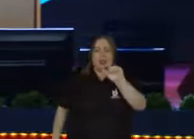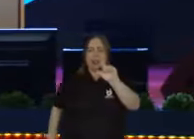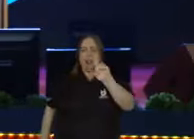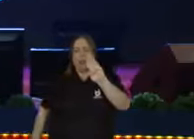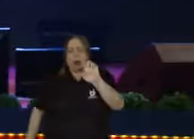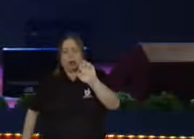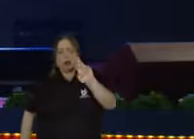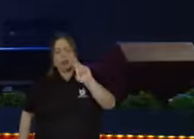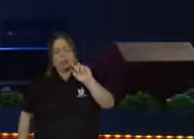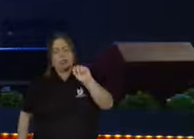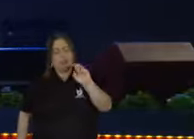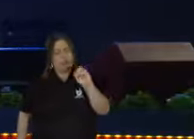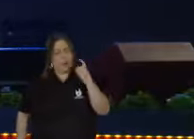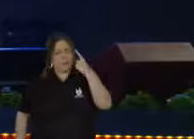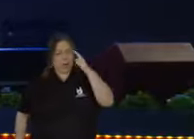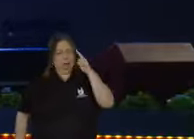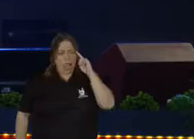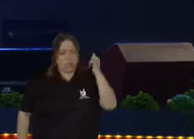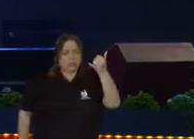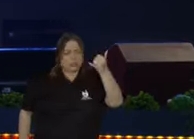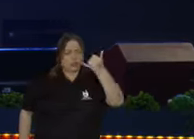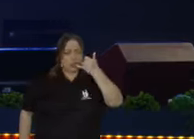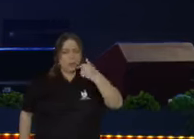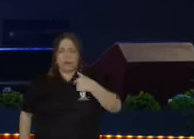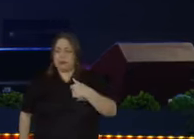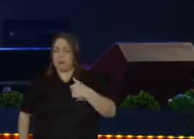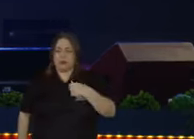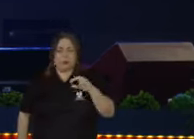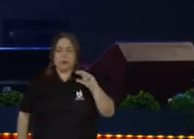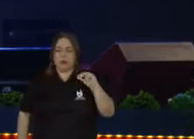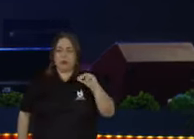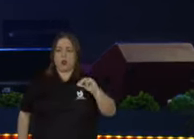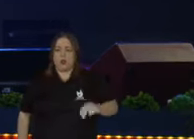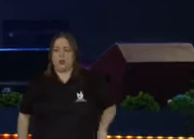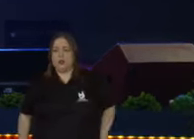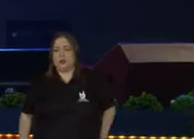llamaste por algo en particular? Me dice, no.